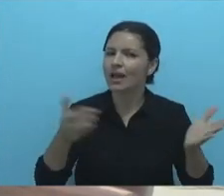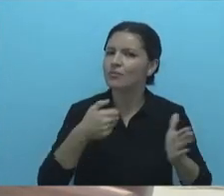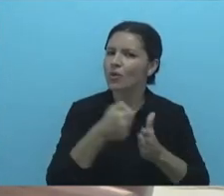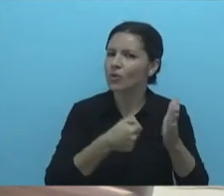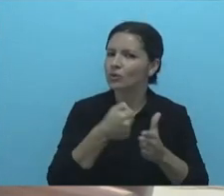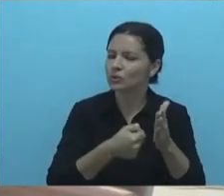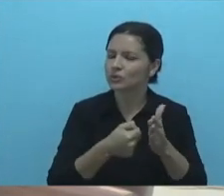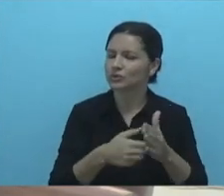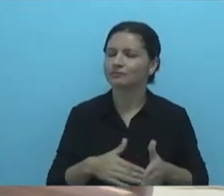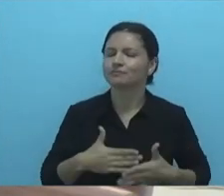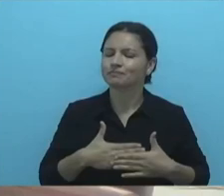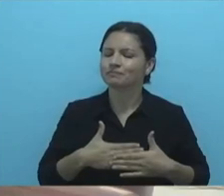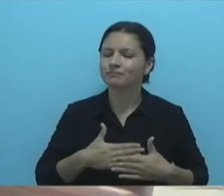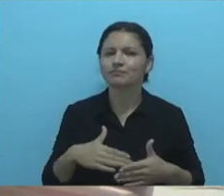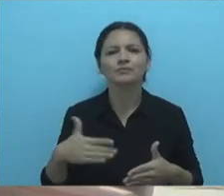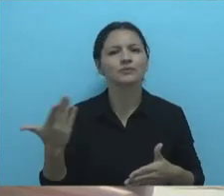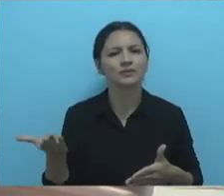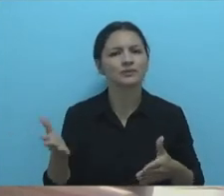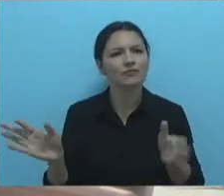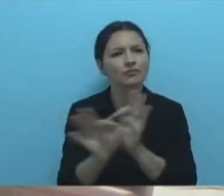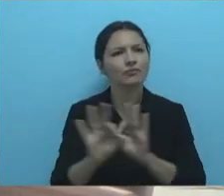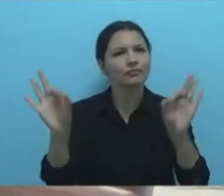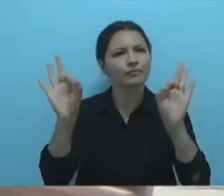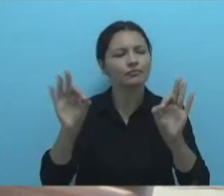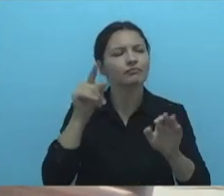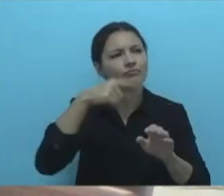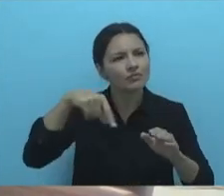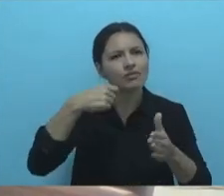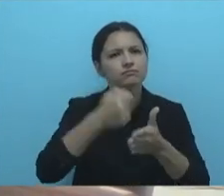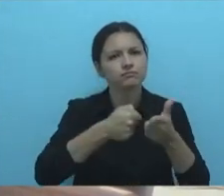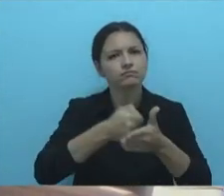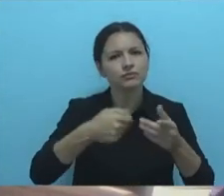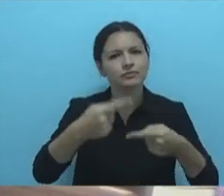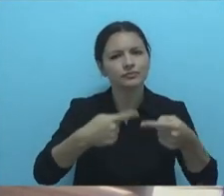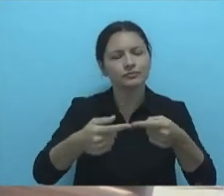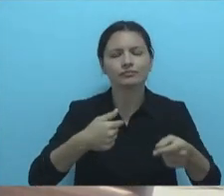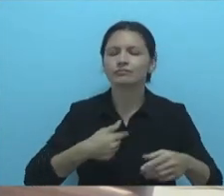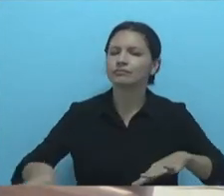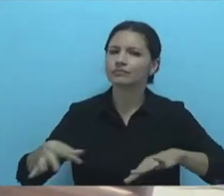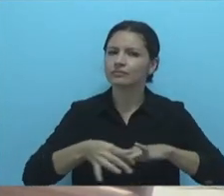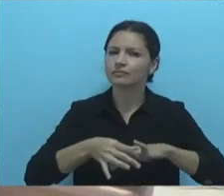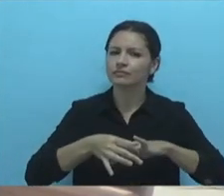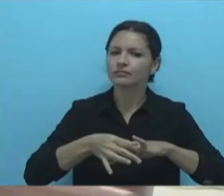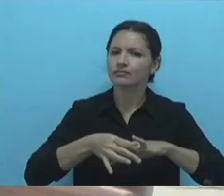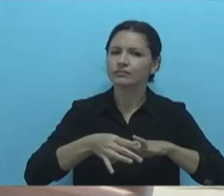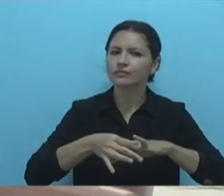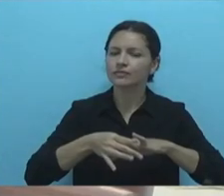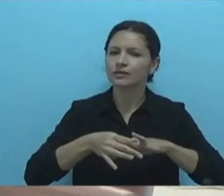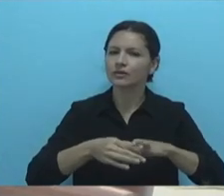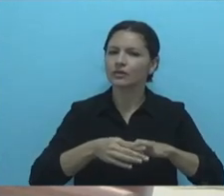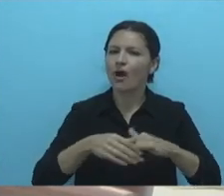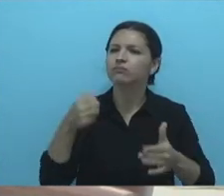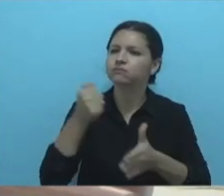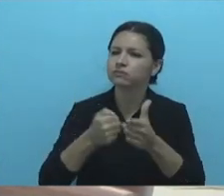lucha y por eso las felicitamos las sintamos a seguir por este camino y nos comprometemos a ir al senado con ustedes